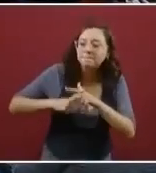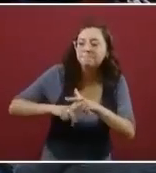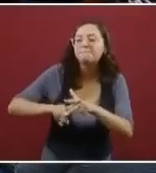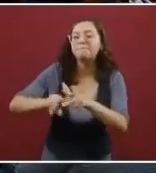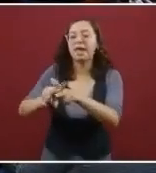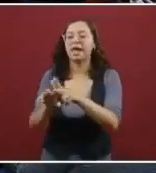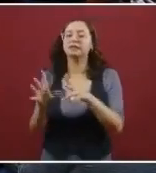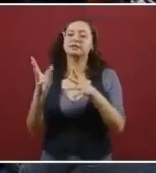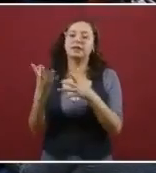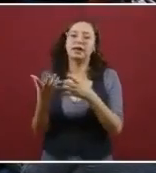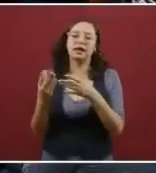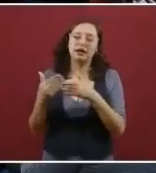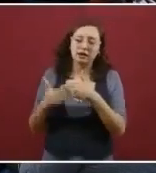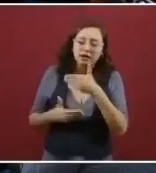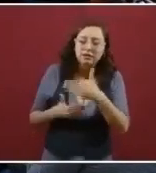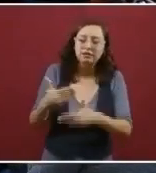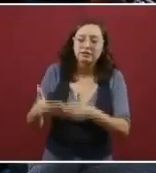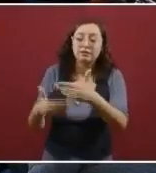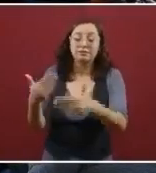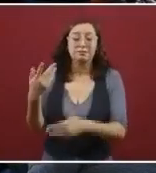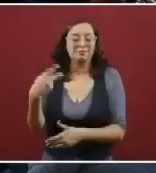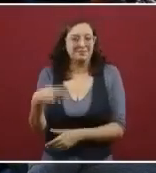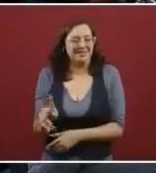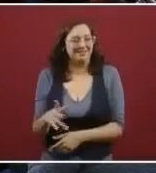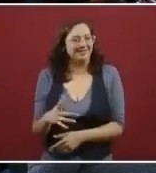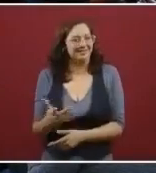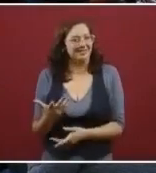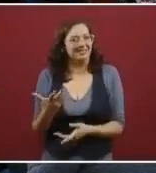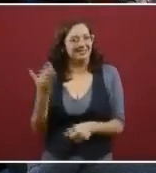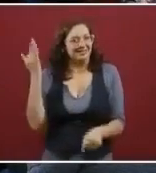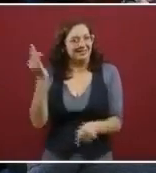lo que es uno de los más sentidos,